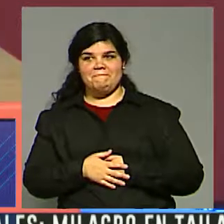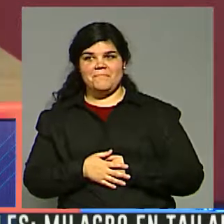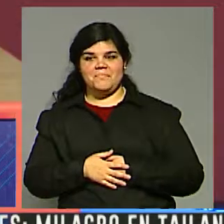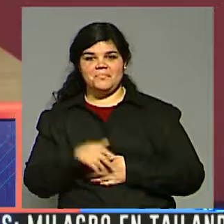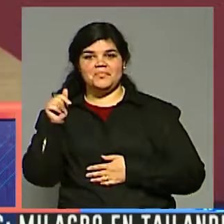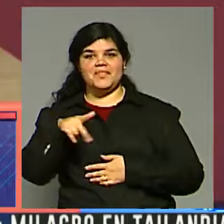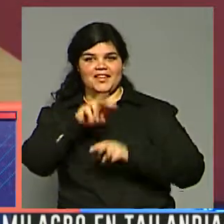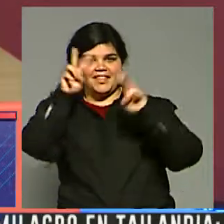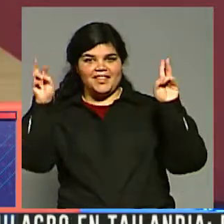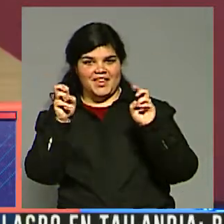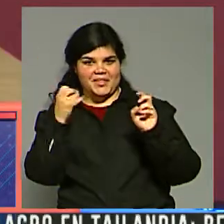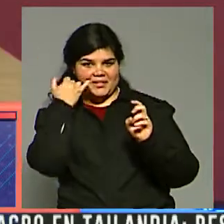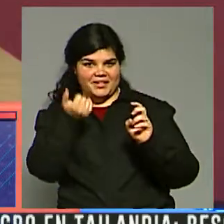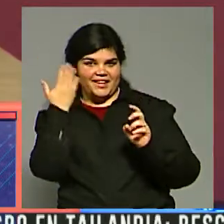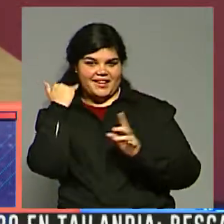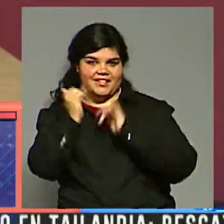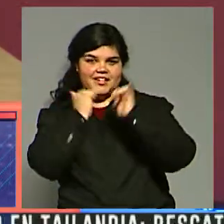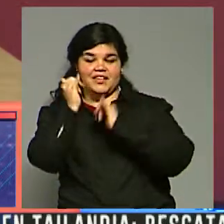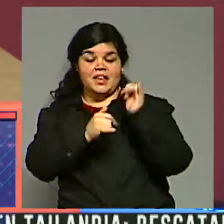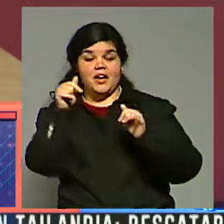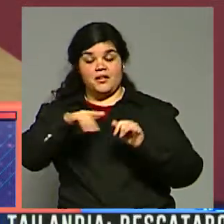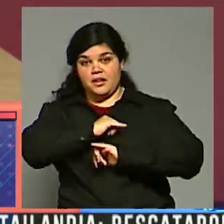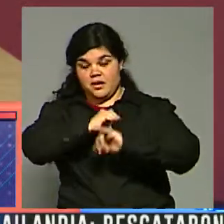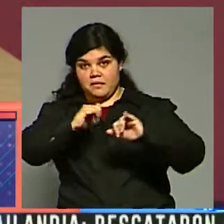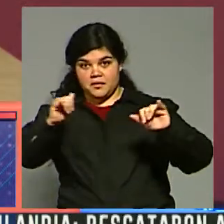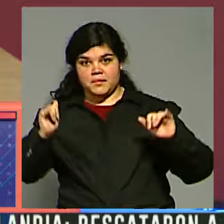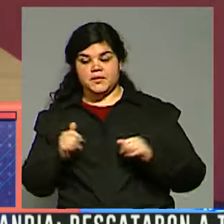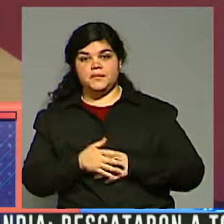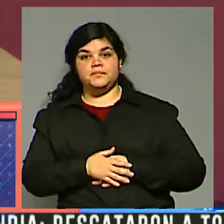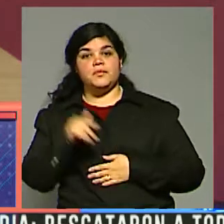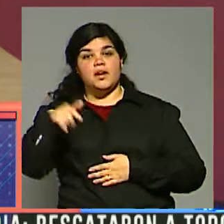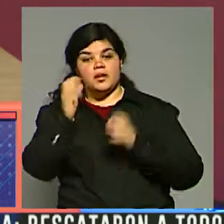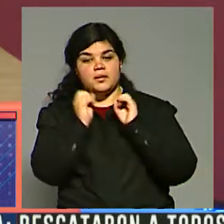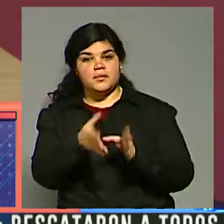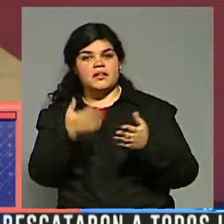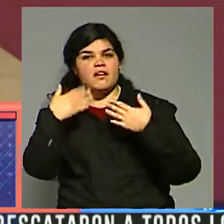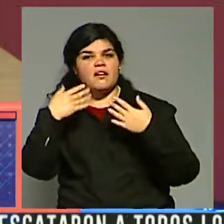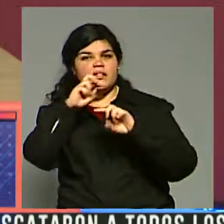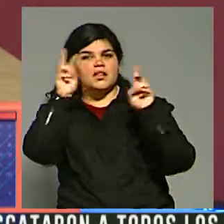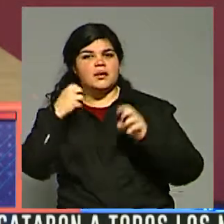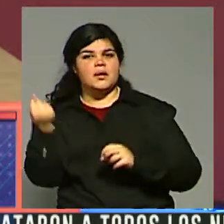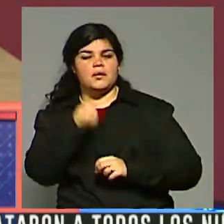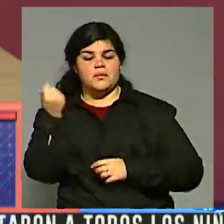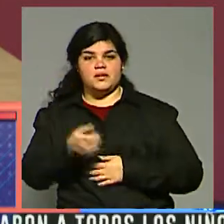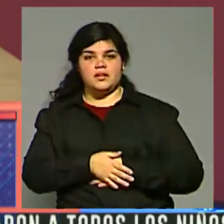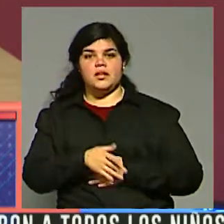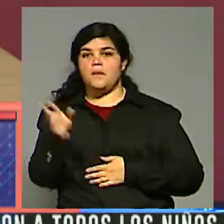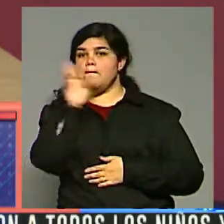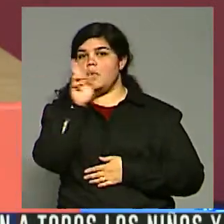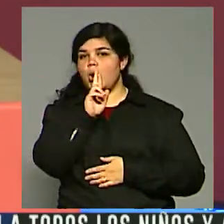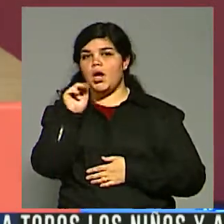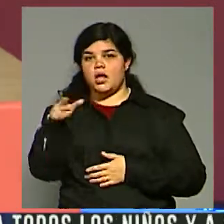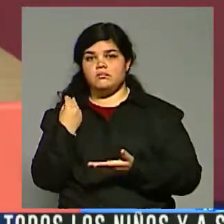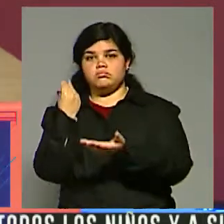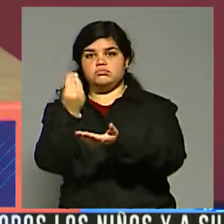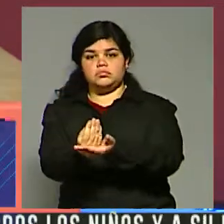Estos eran los títulos, ahora vamos a comenzar con el desarrollo informativo. Vamos a empezar hablando de este tema, el tema del día. Aida Kemelmacher expuso en